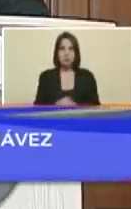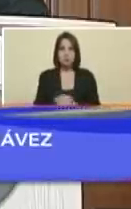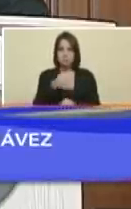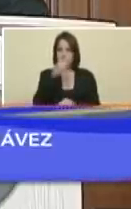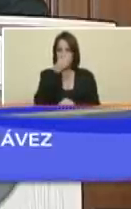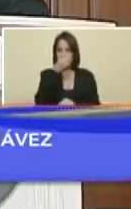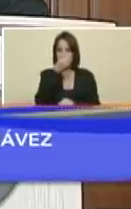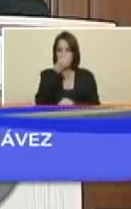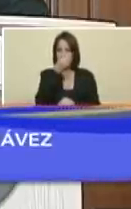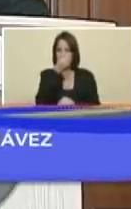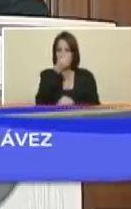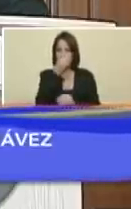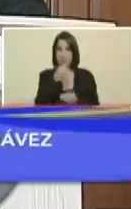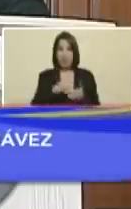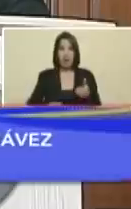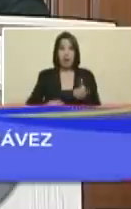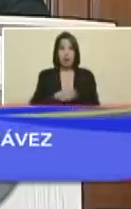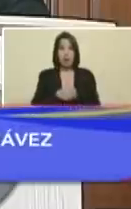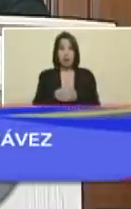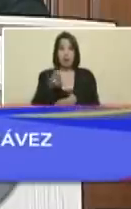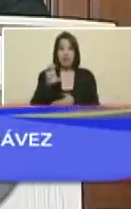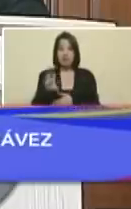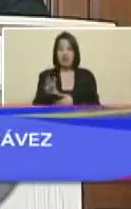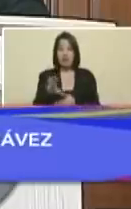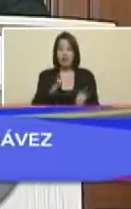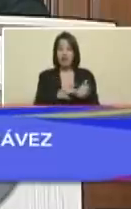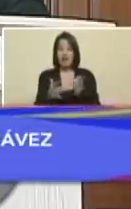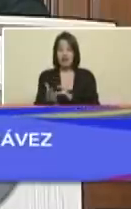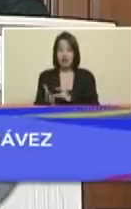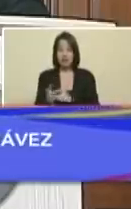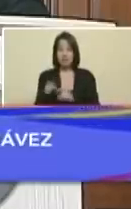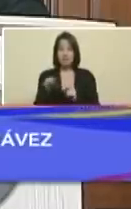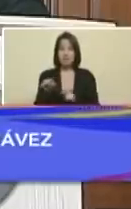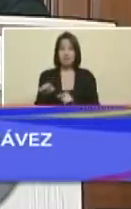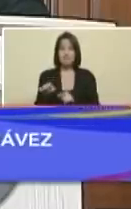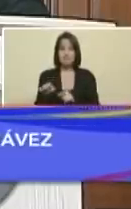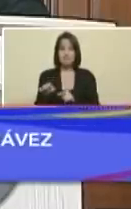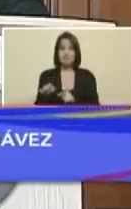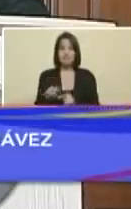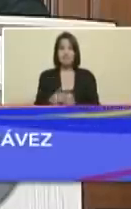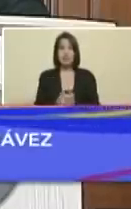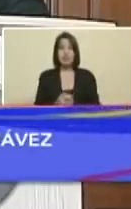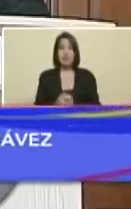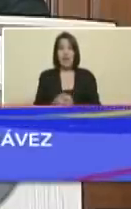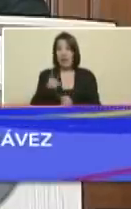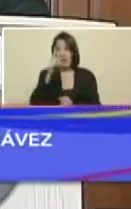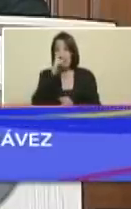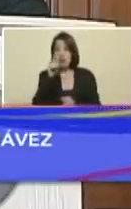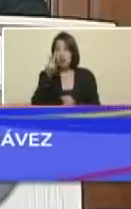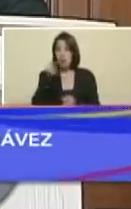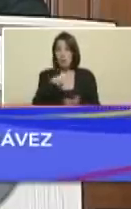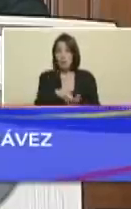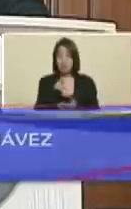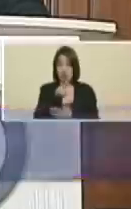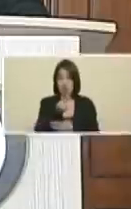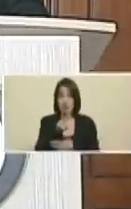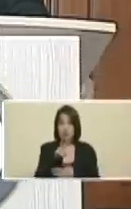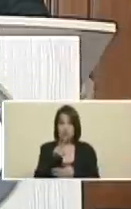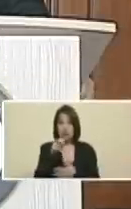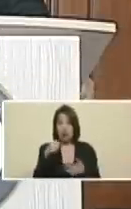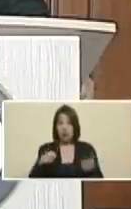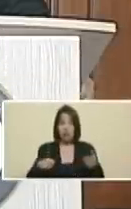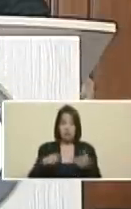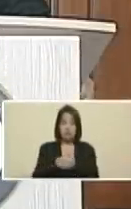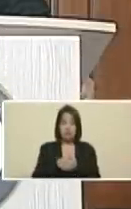2003. El golpe de Estado de abril del año 2002, el derrocamiento del